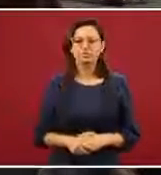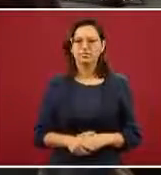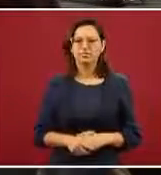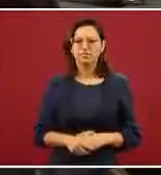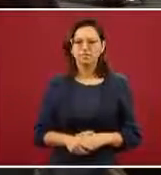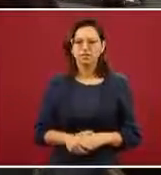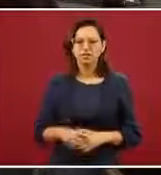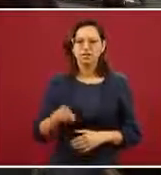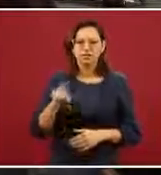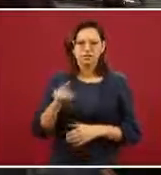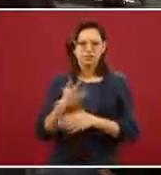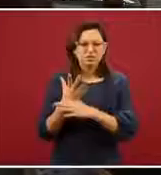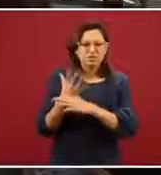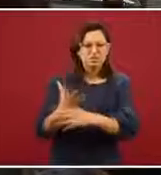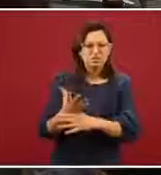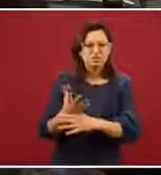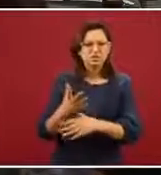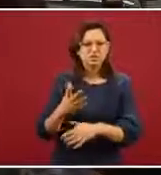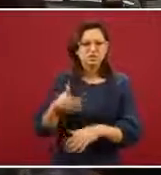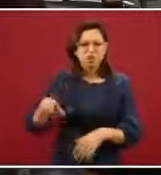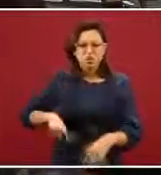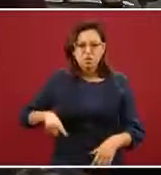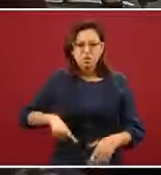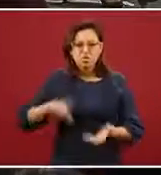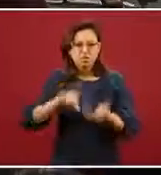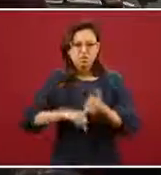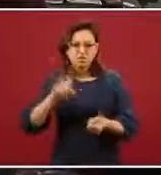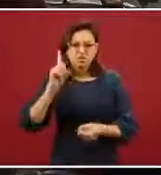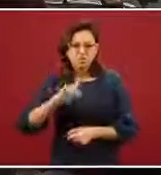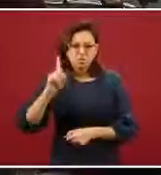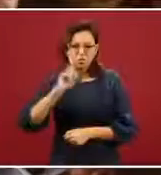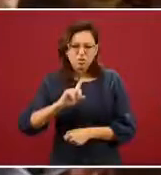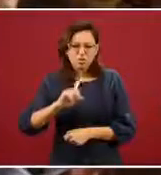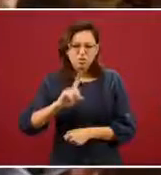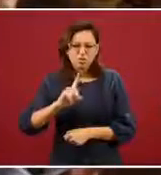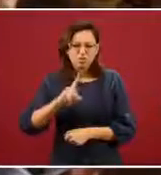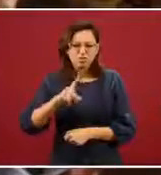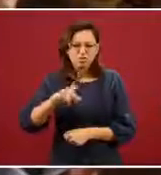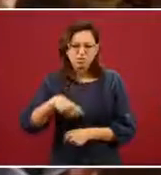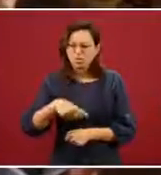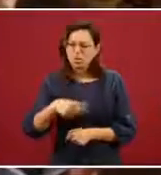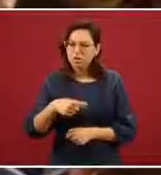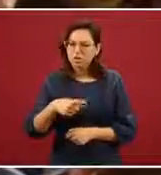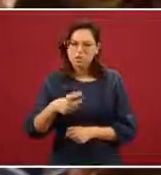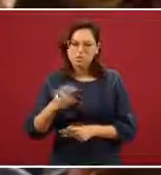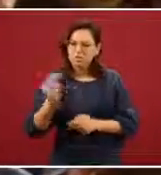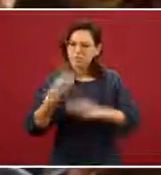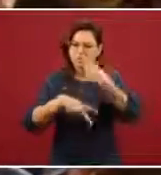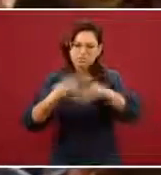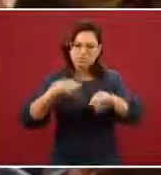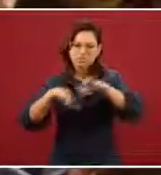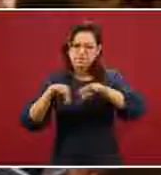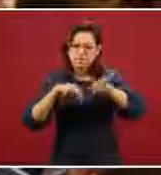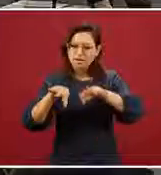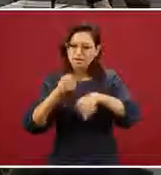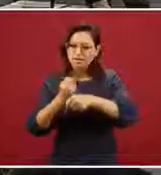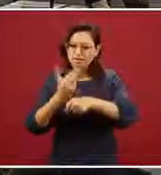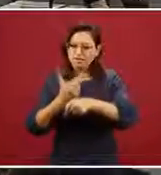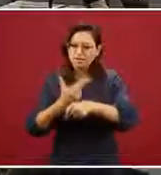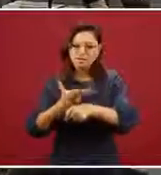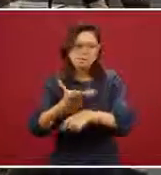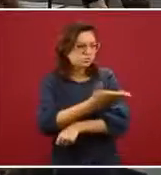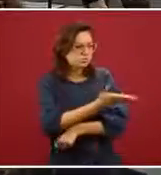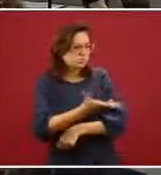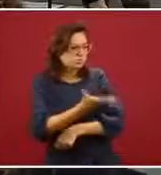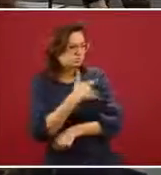9. ¿Nos puede confirmar esto? ¿No se puede confirmar? No sé. ¿Va a participar la secretaria? ¿Va a participar usted? No sé,